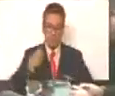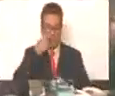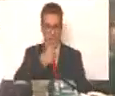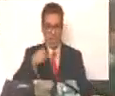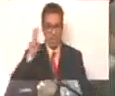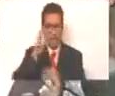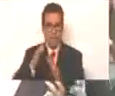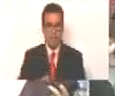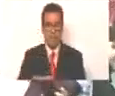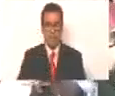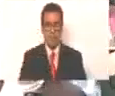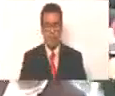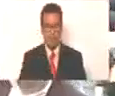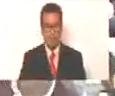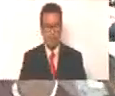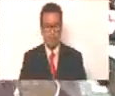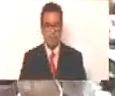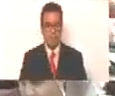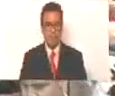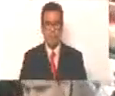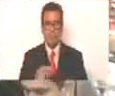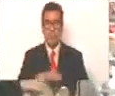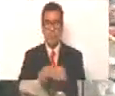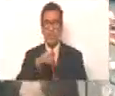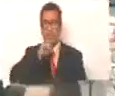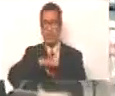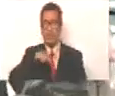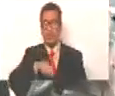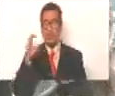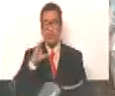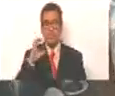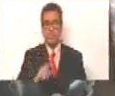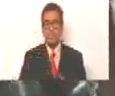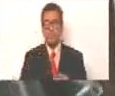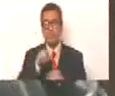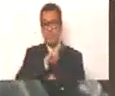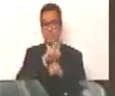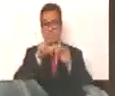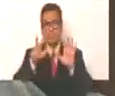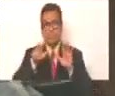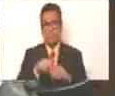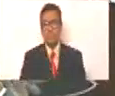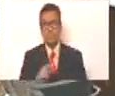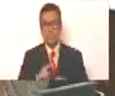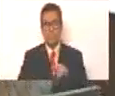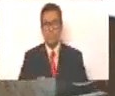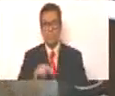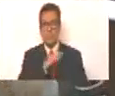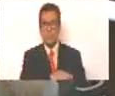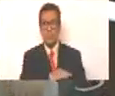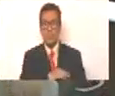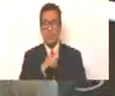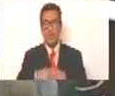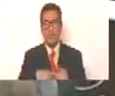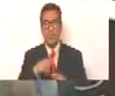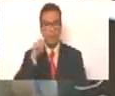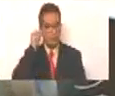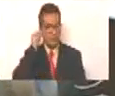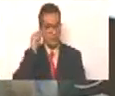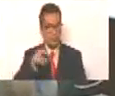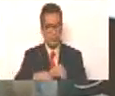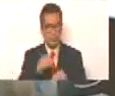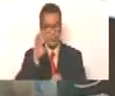A raíz de los acontecimientos históricos de Caracas en el 28, se crea la Sociedad Patriótica de Mujeres, poniendo el país en